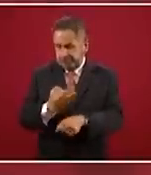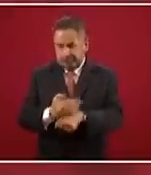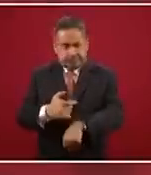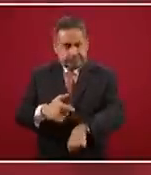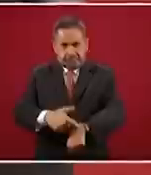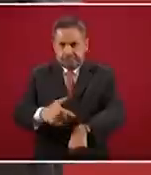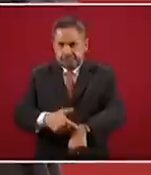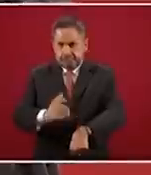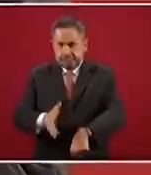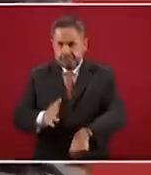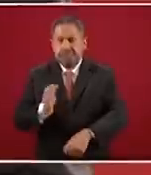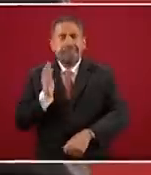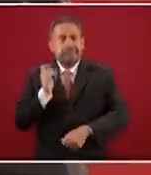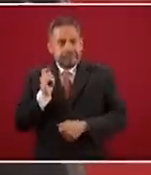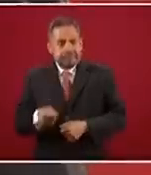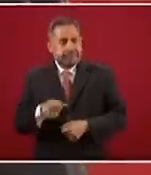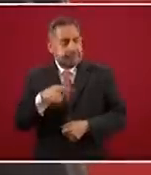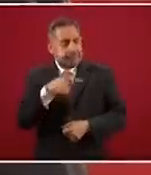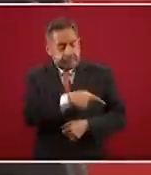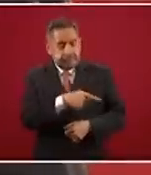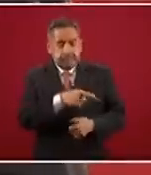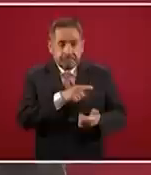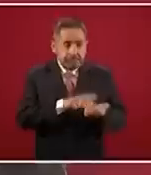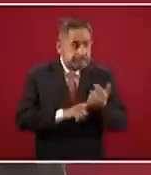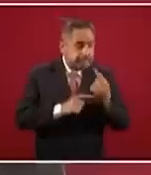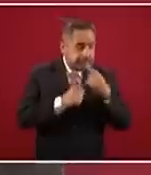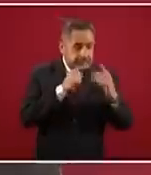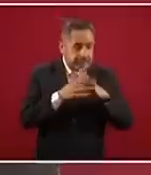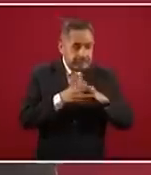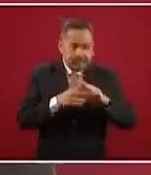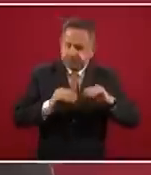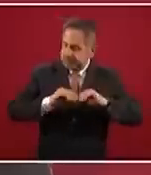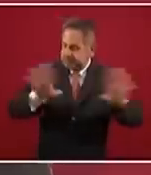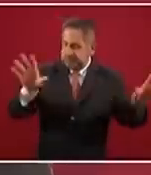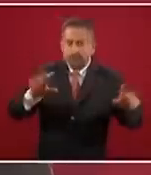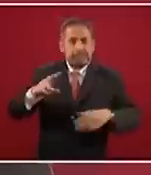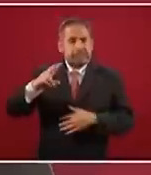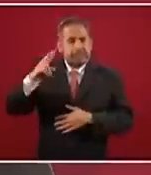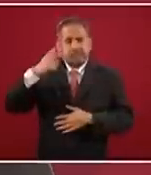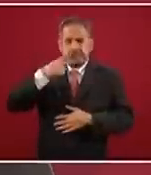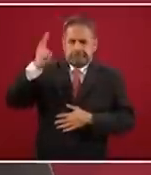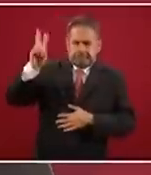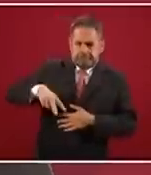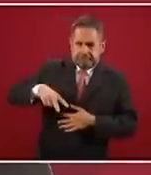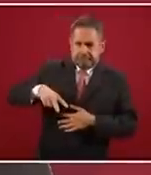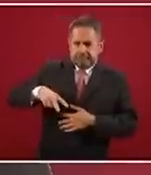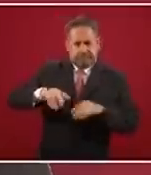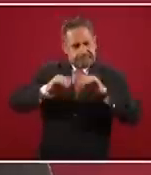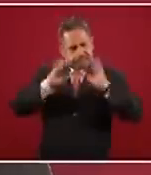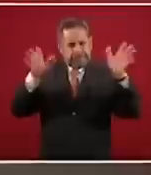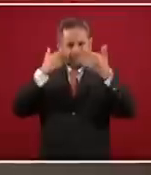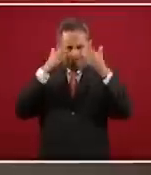de que en estos asuntos se conozca toda la verdad.